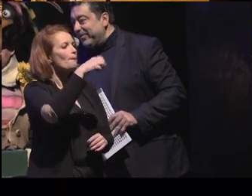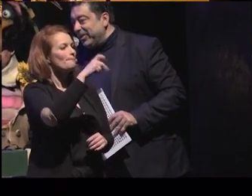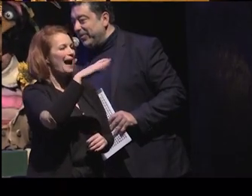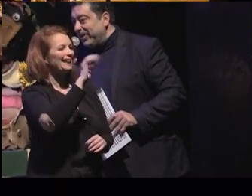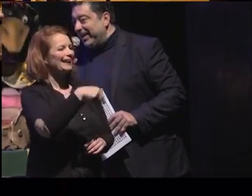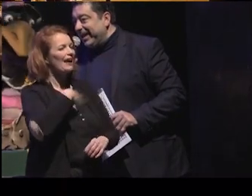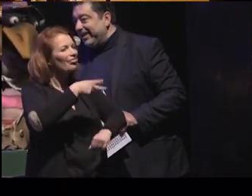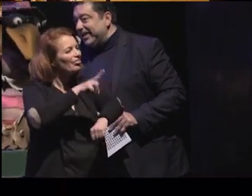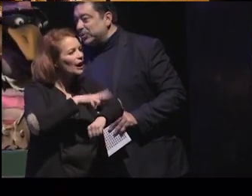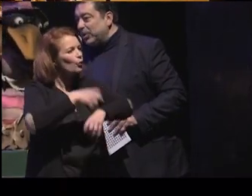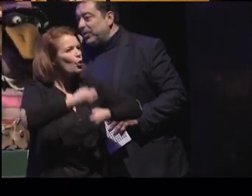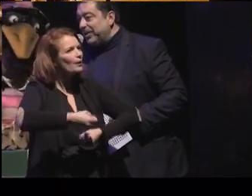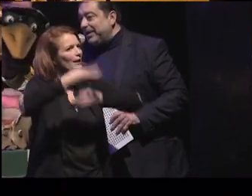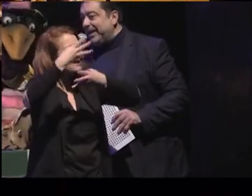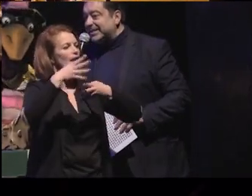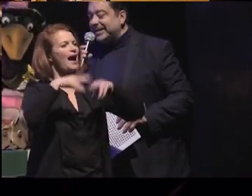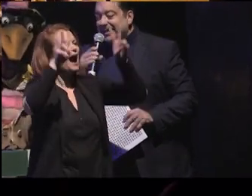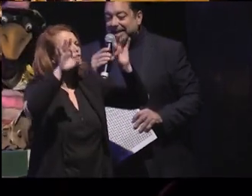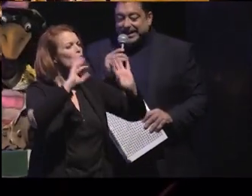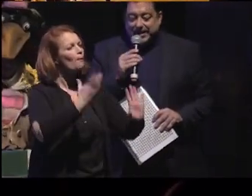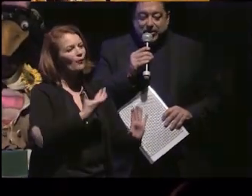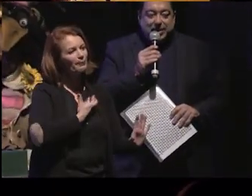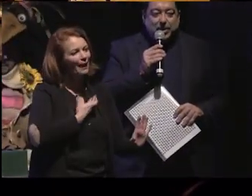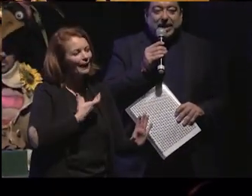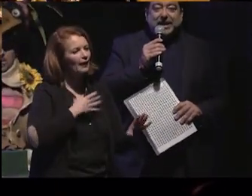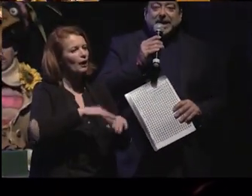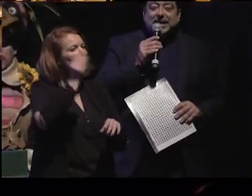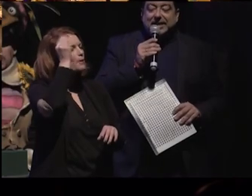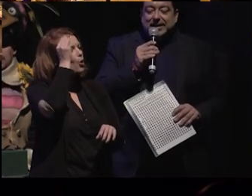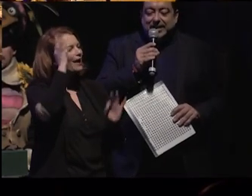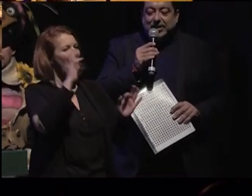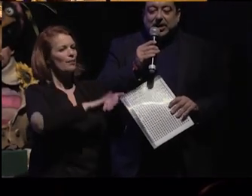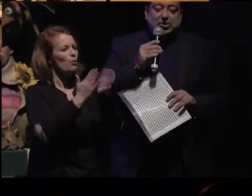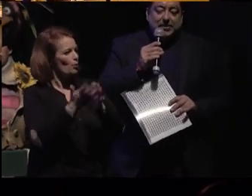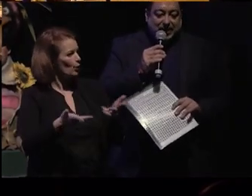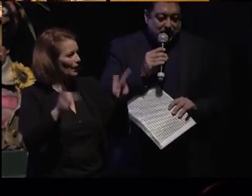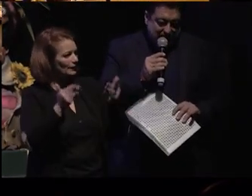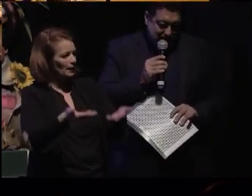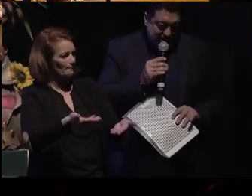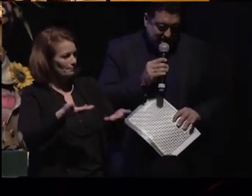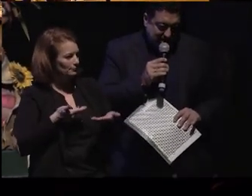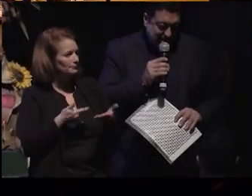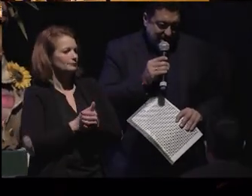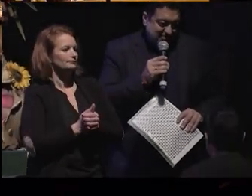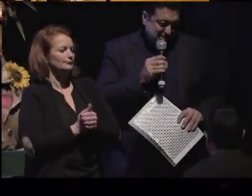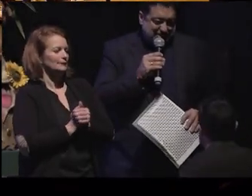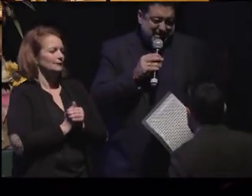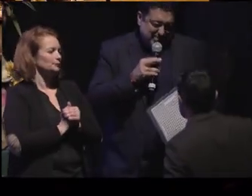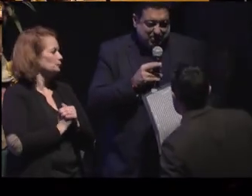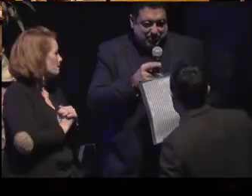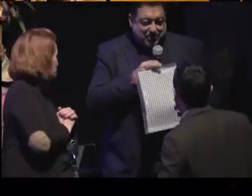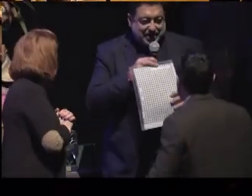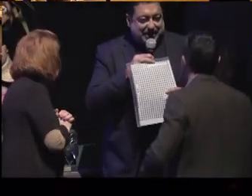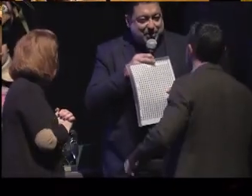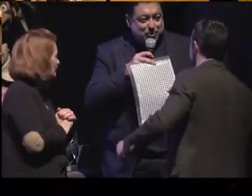delegado de Urbanismo, de Movilidad, de Asuntos Municipales, de Memoria Democrática Y de otra cosa más que no voy a decir, Martín, que tú sabes, es